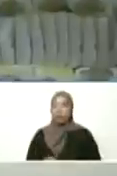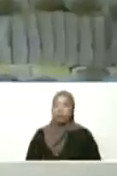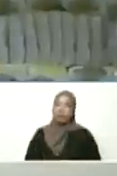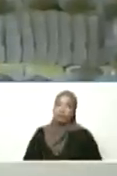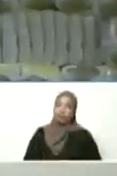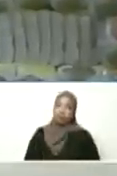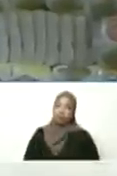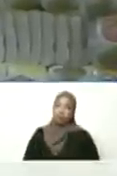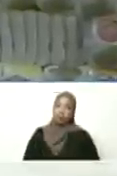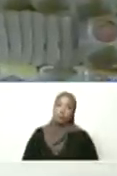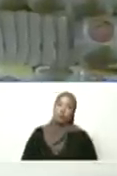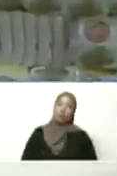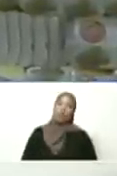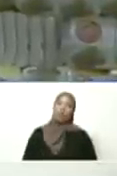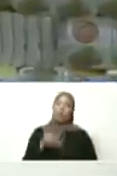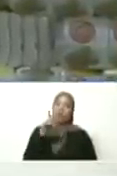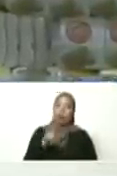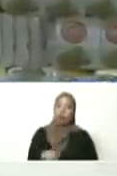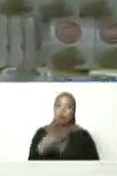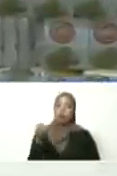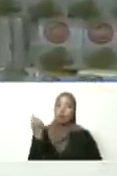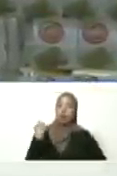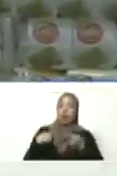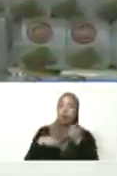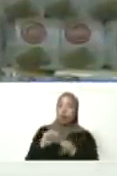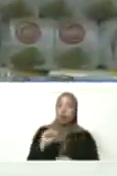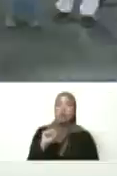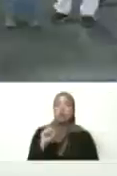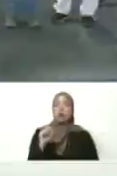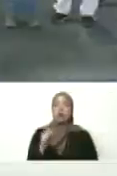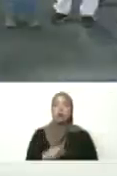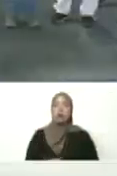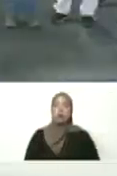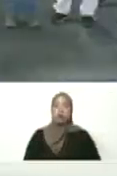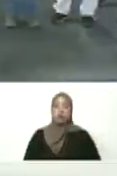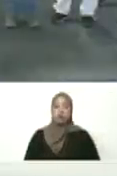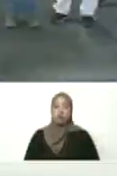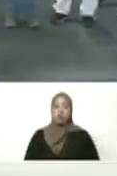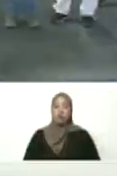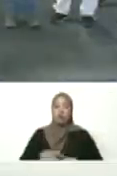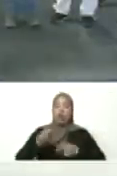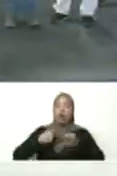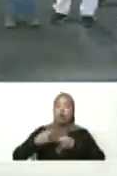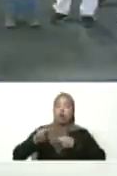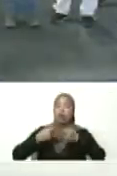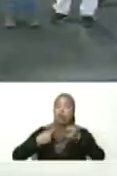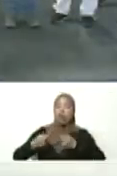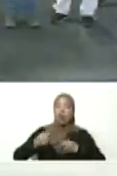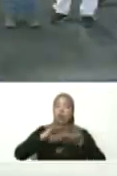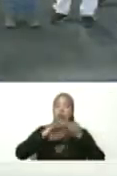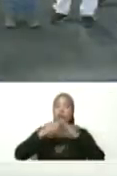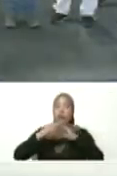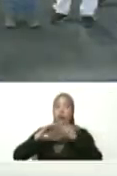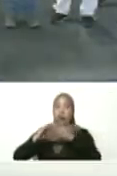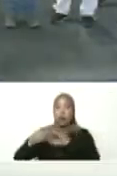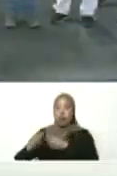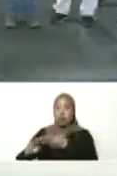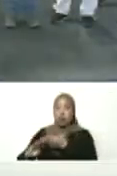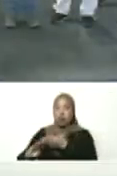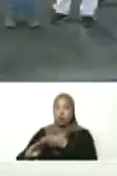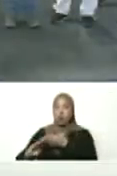Y para lo económico, es brutal. La economía comunera,